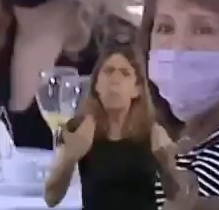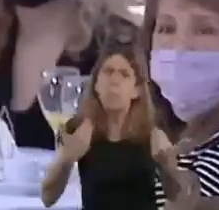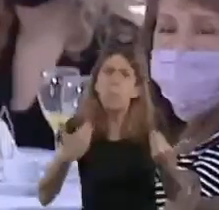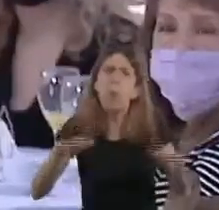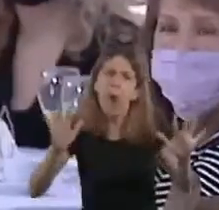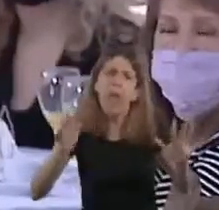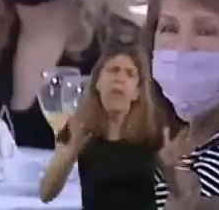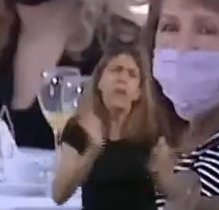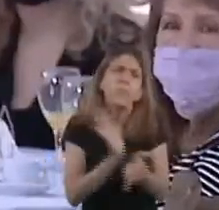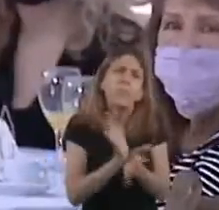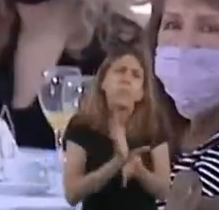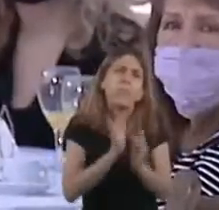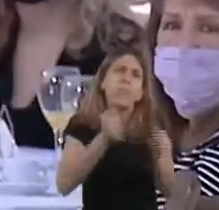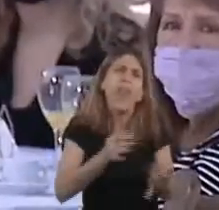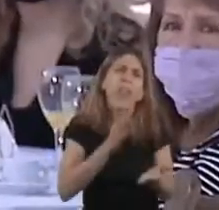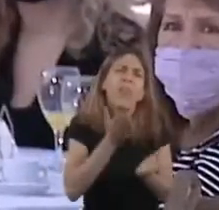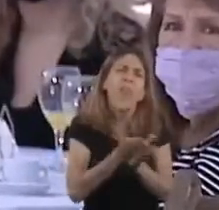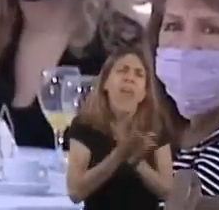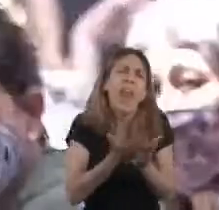gozar y disfrutar de este derecho